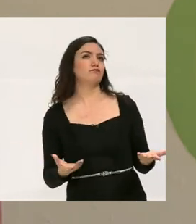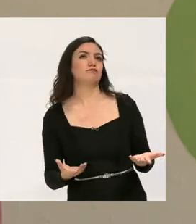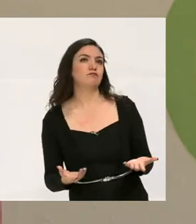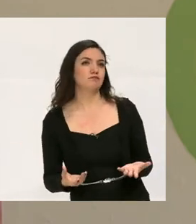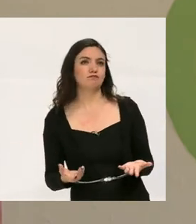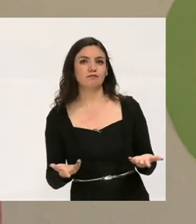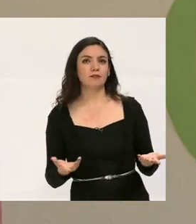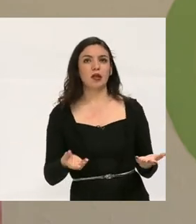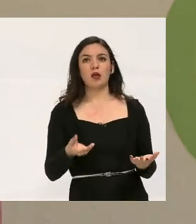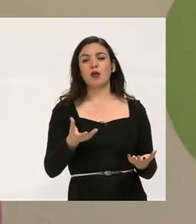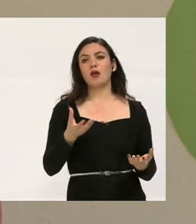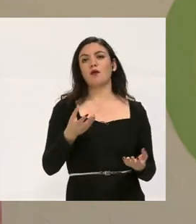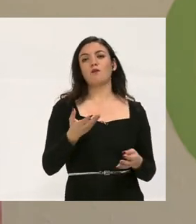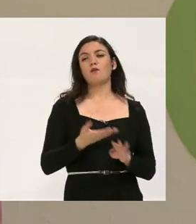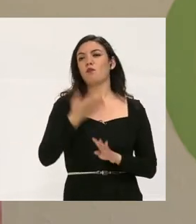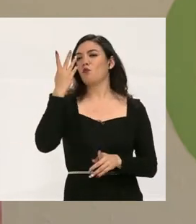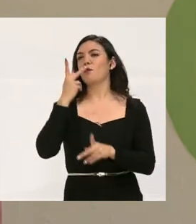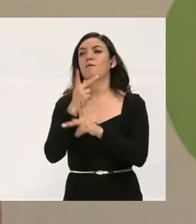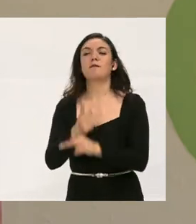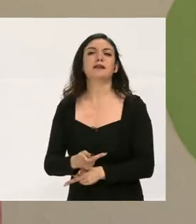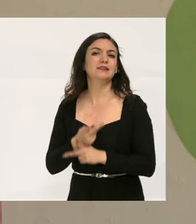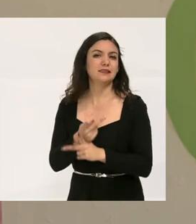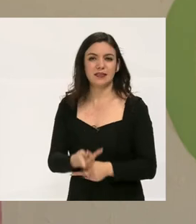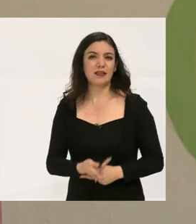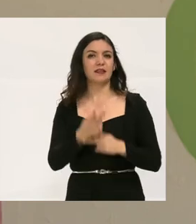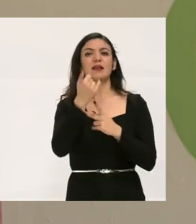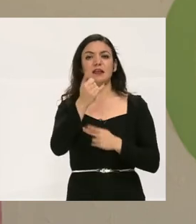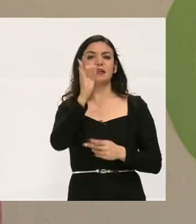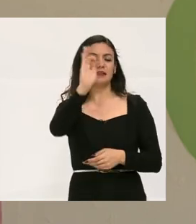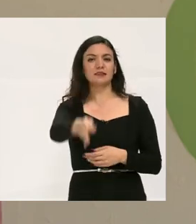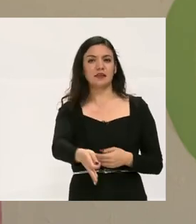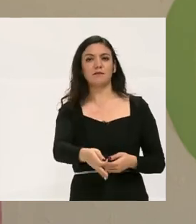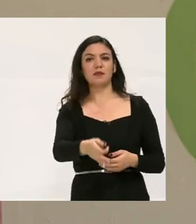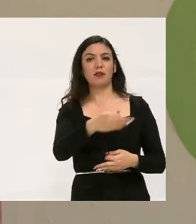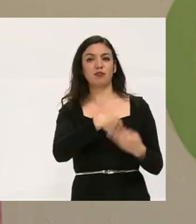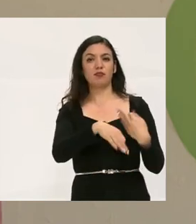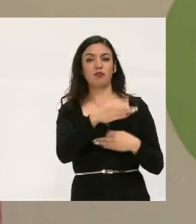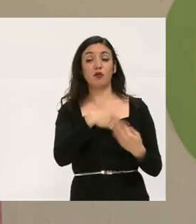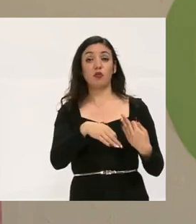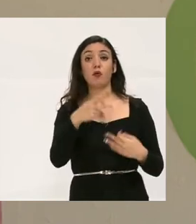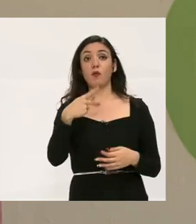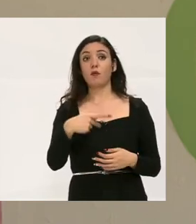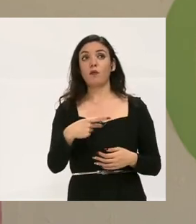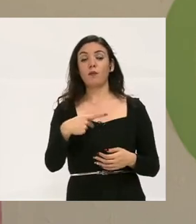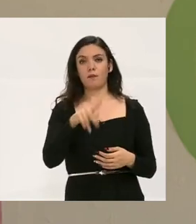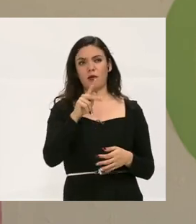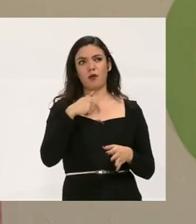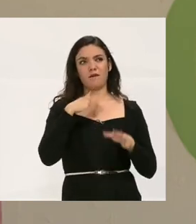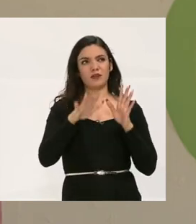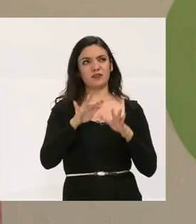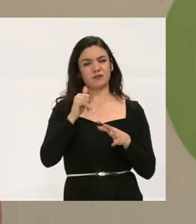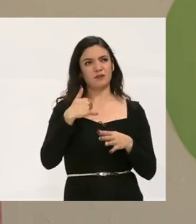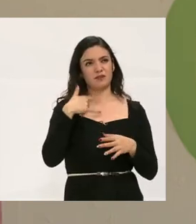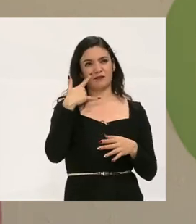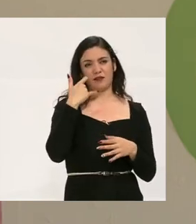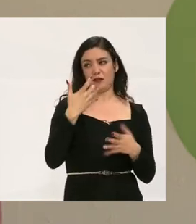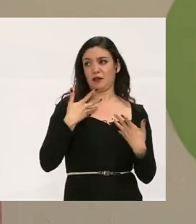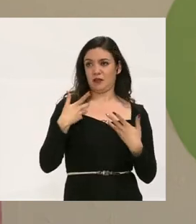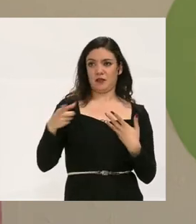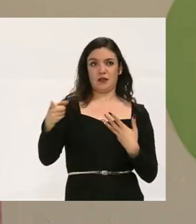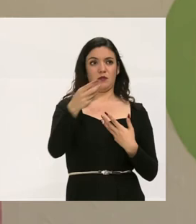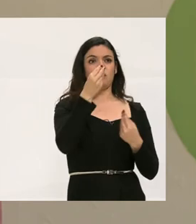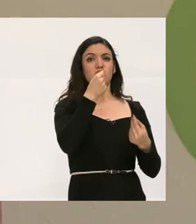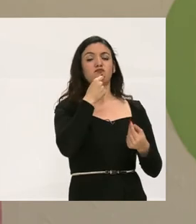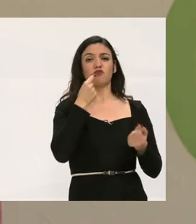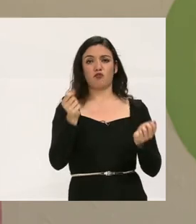muy entre tolerantes y se aceptan o se hace tanto para mí si se me hace raro o sea